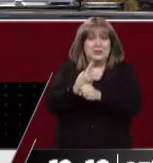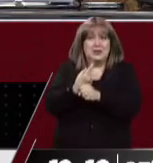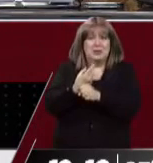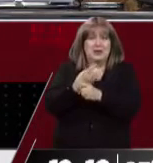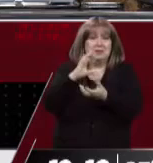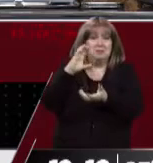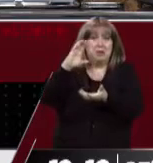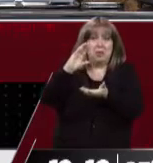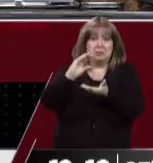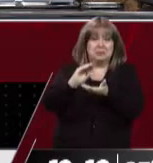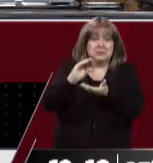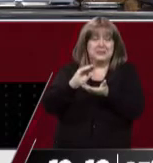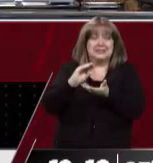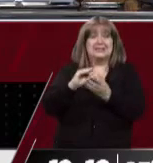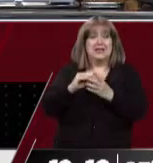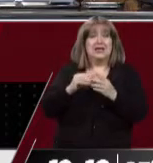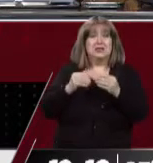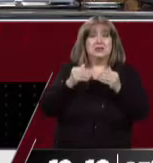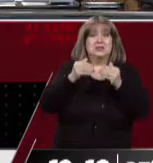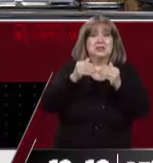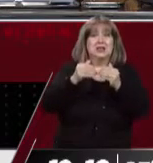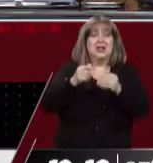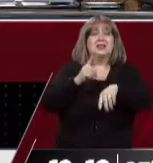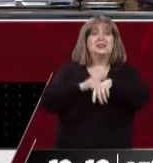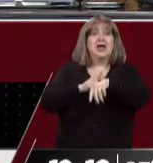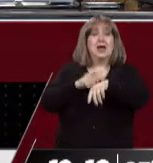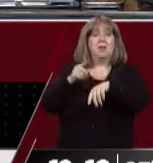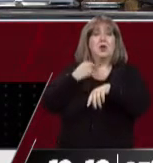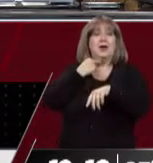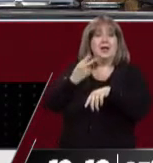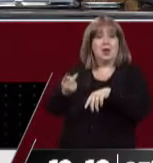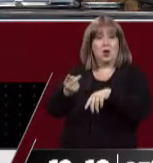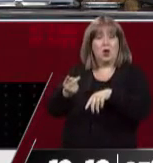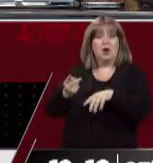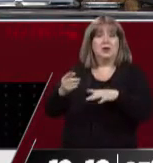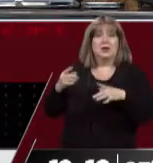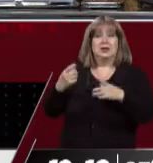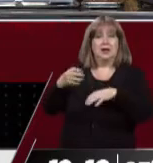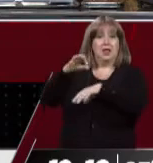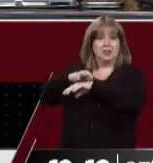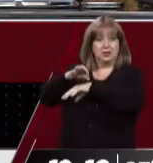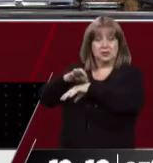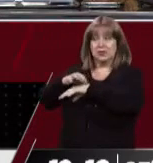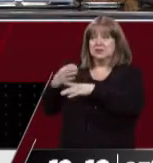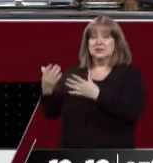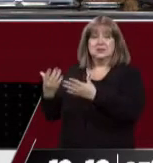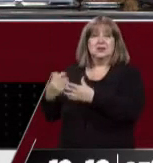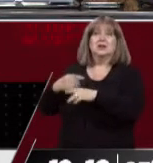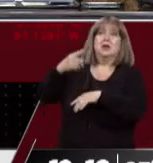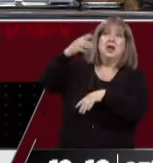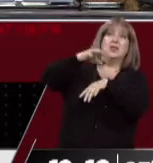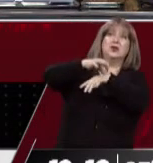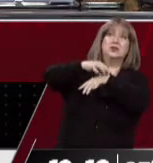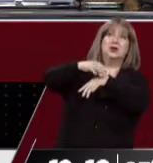que ahora no, se nos va cortando cada vez más, cada vez estamos teniendo más reuniones con los doctores de Barcelona y nos